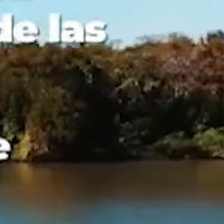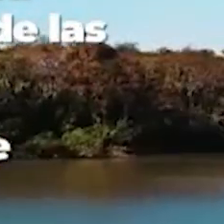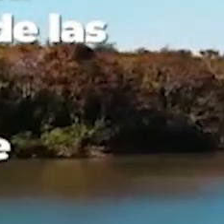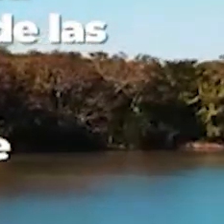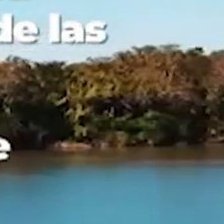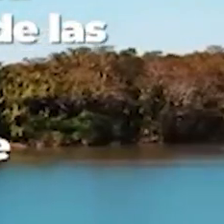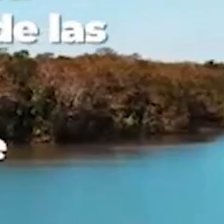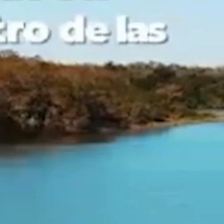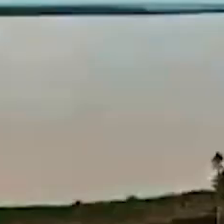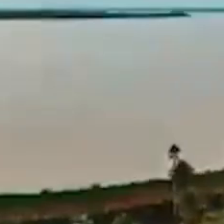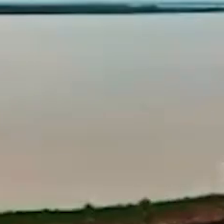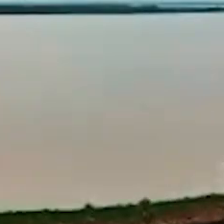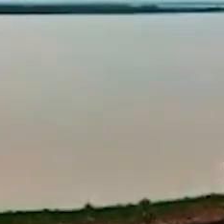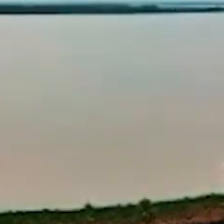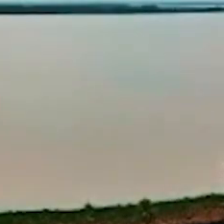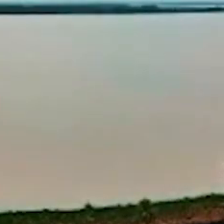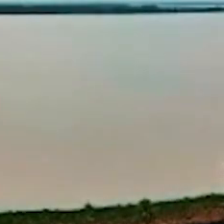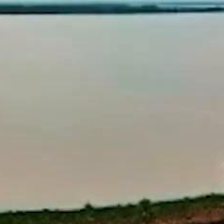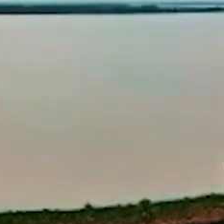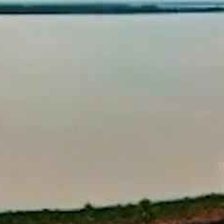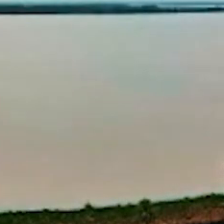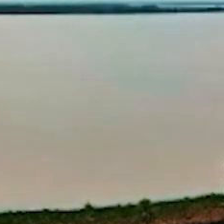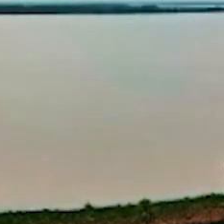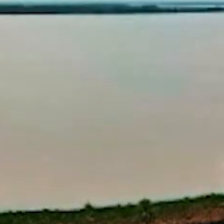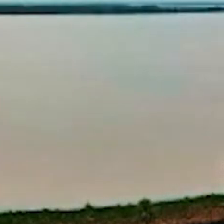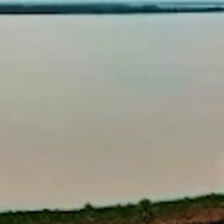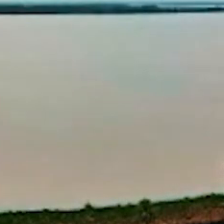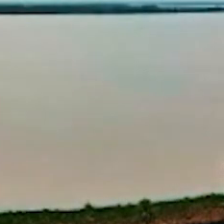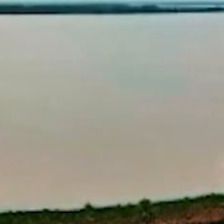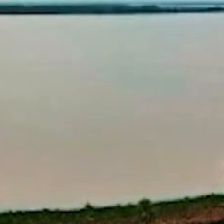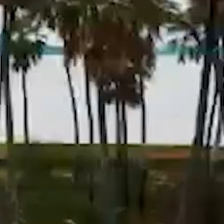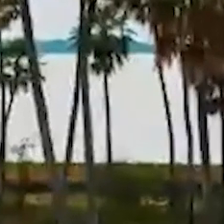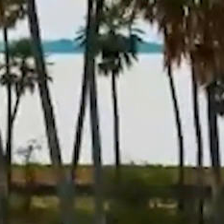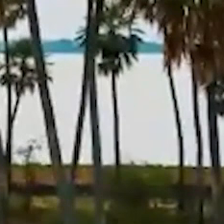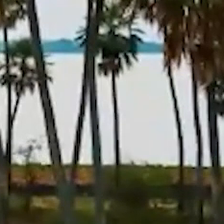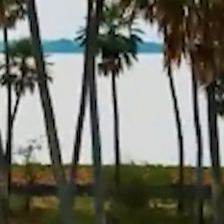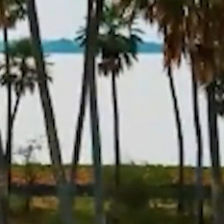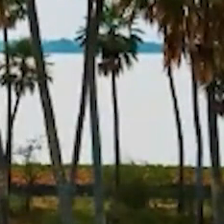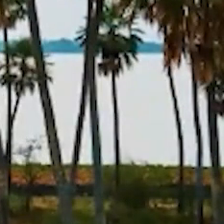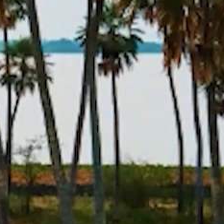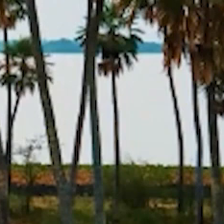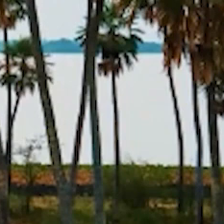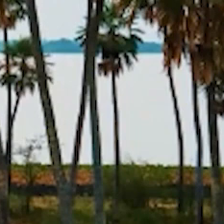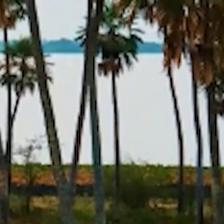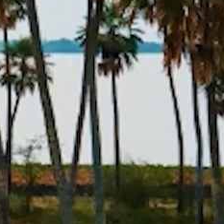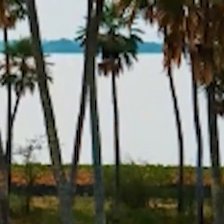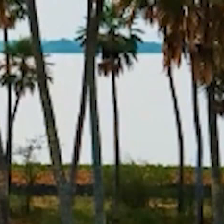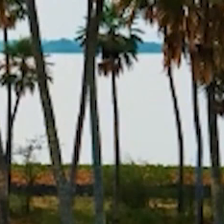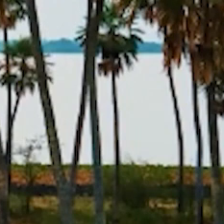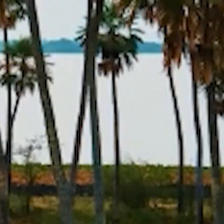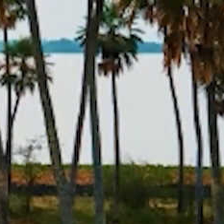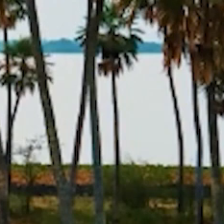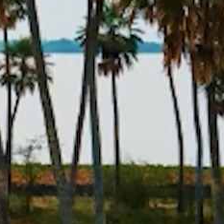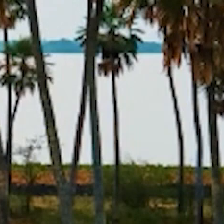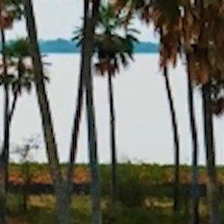y felizmente sorprendida por tan noble muestra de consenso por parte de la clase política. Al aprobar